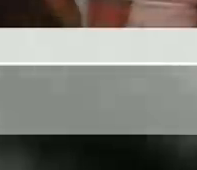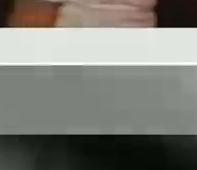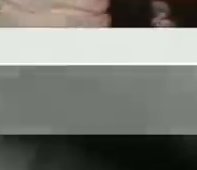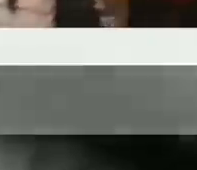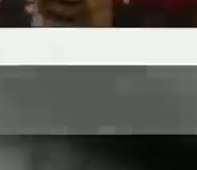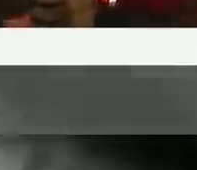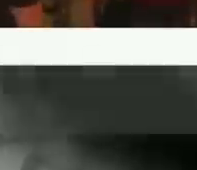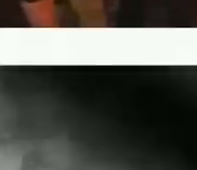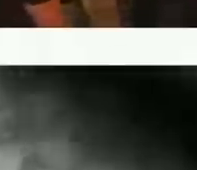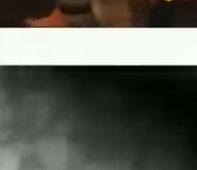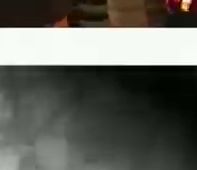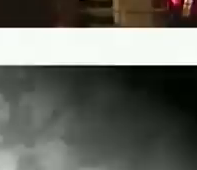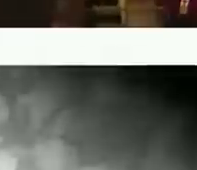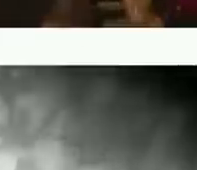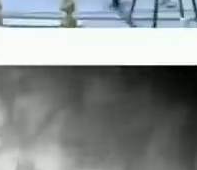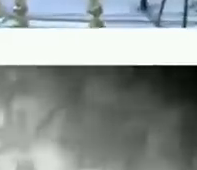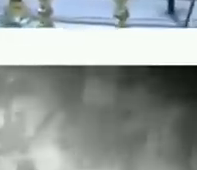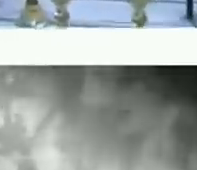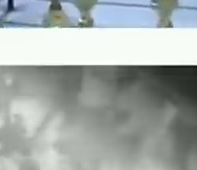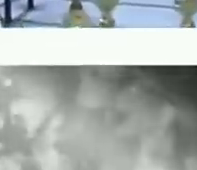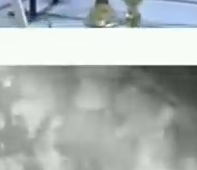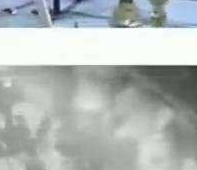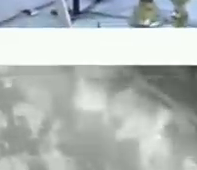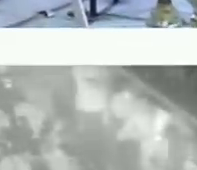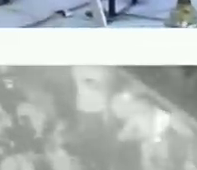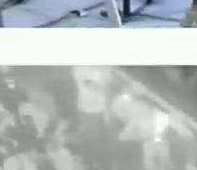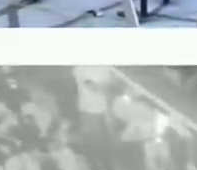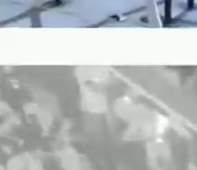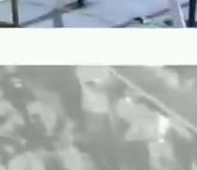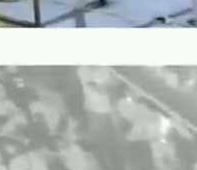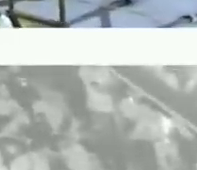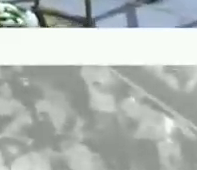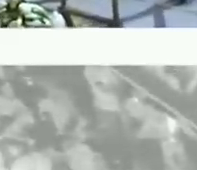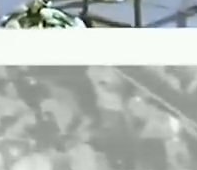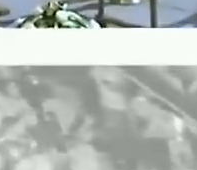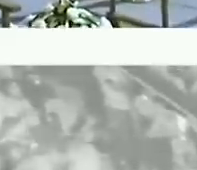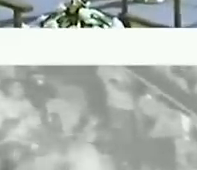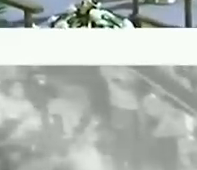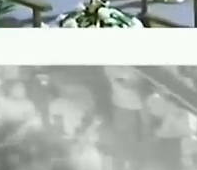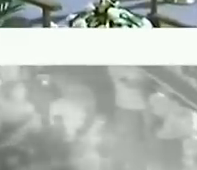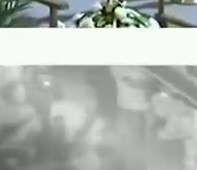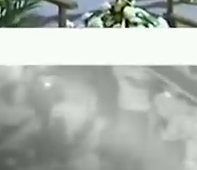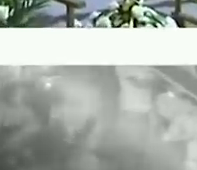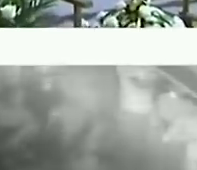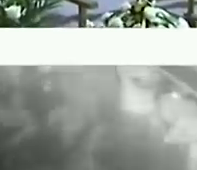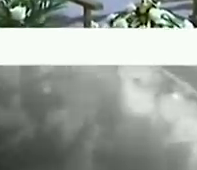cruzaré llorando el jardín y con tus recuerdos partiré.